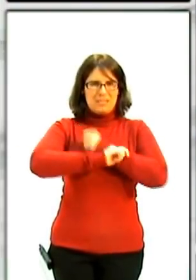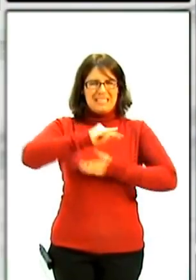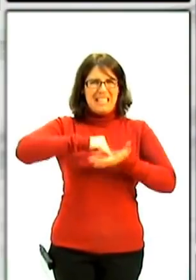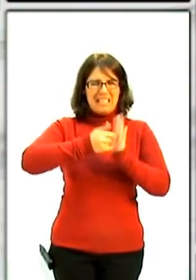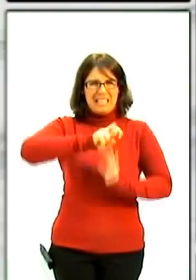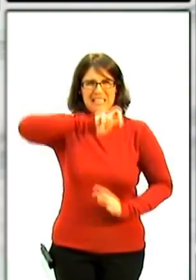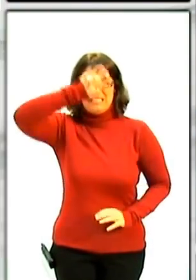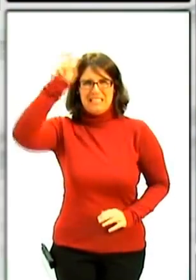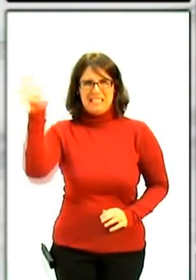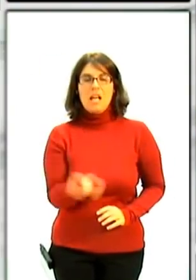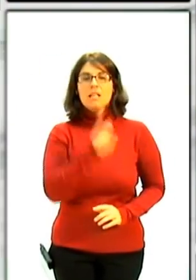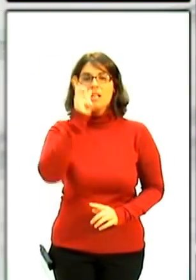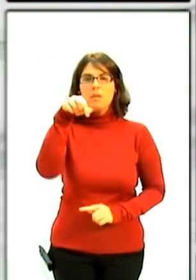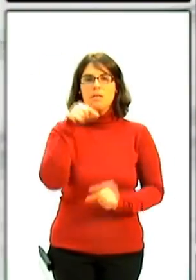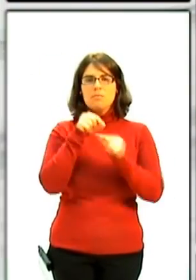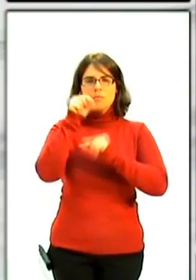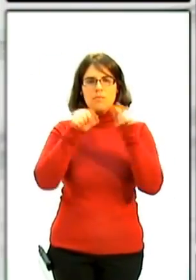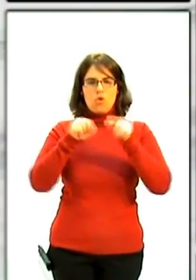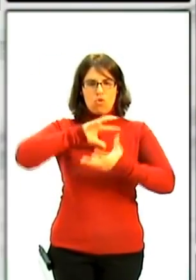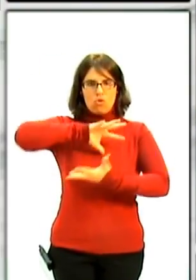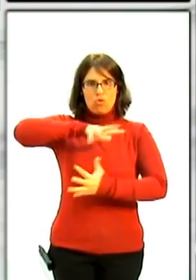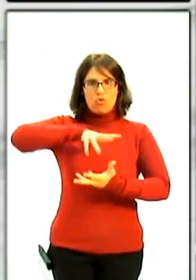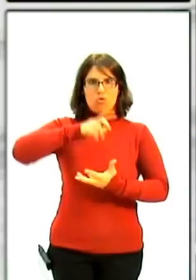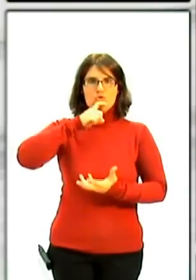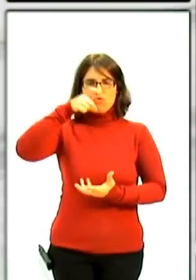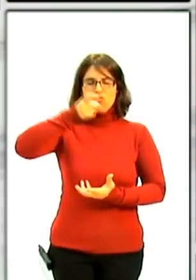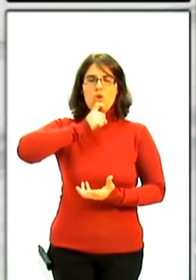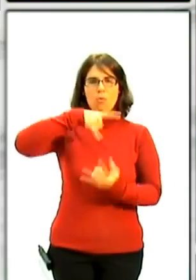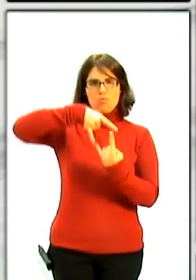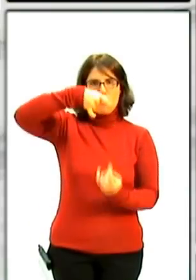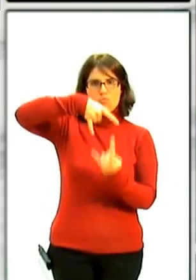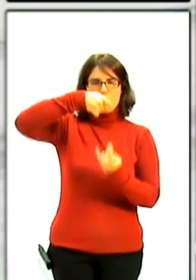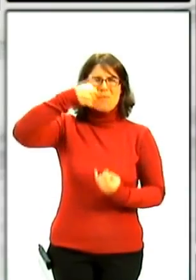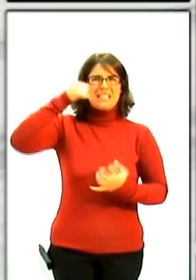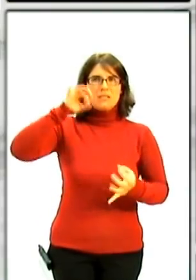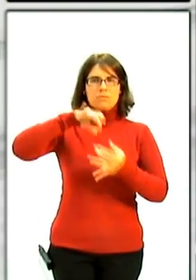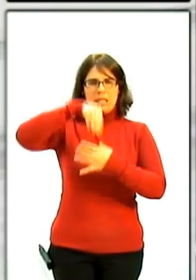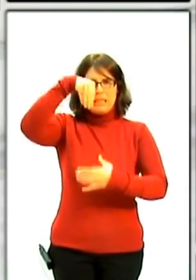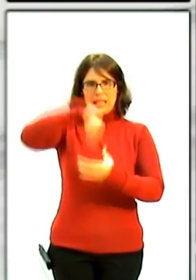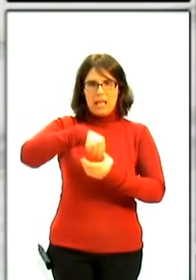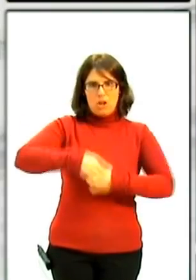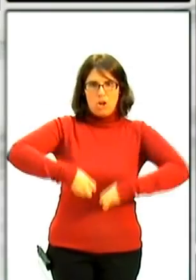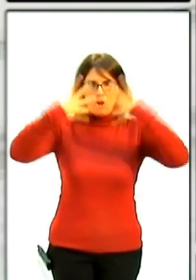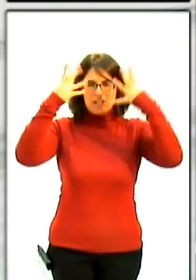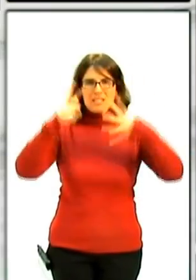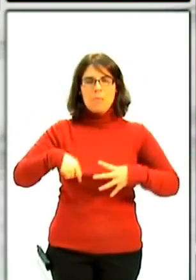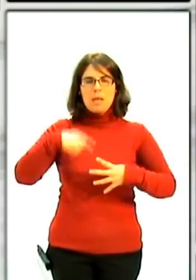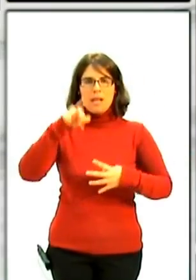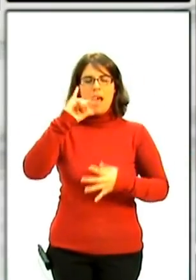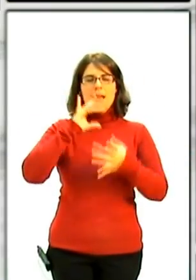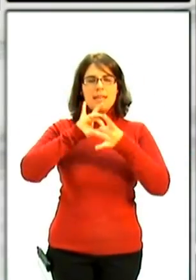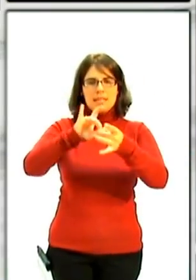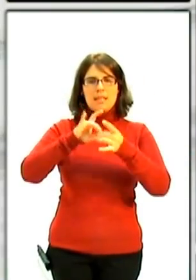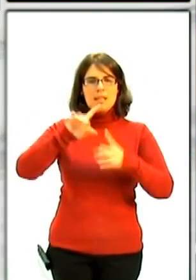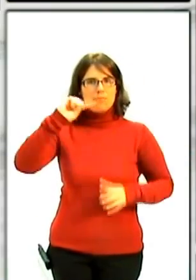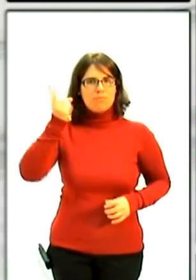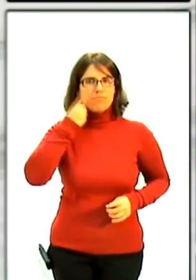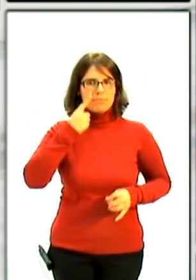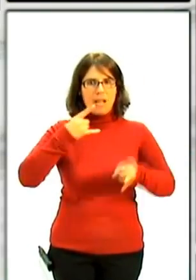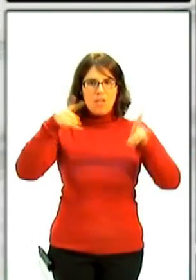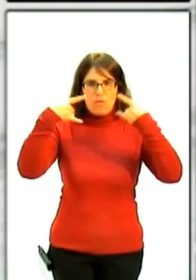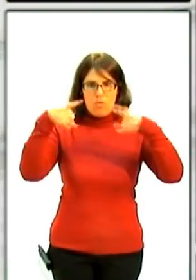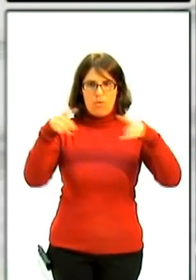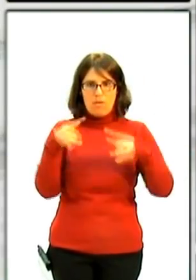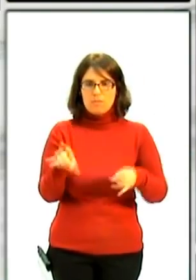alguna tecnología también de medición del campo magnético terrestre, especialmente para interiores, identificador por radiofrecuencias. En este sentido, Miguel, en